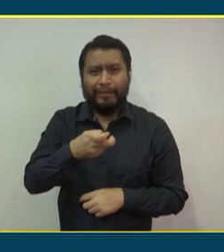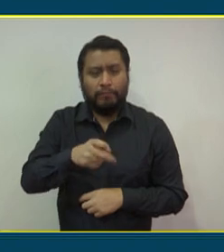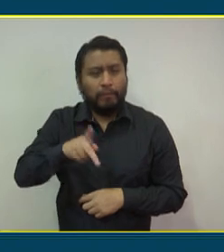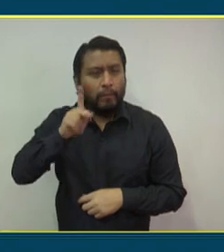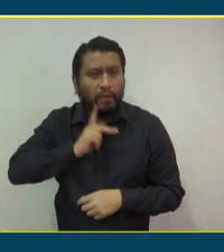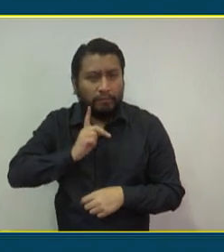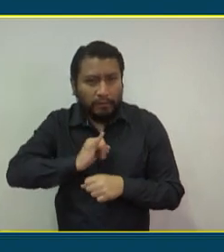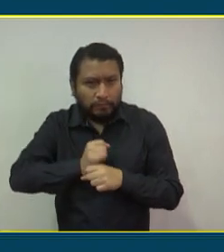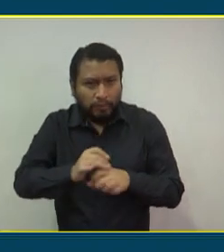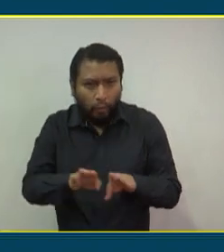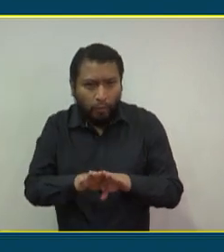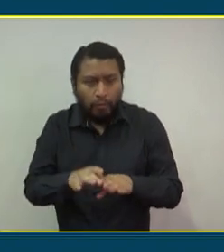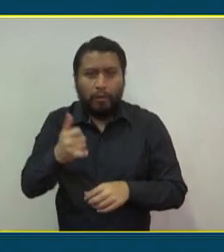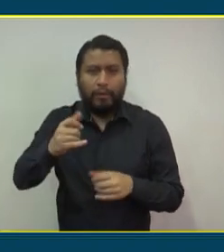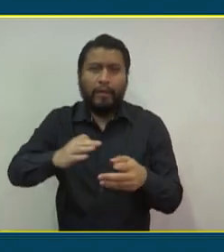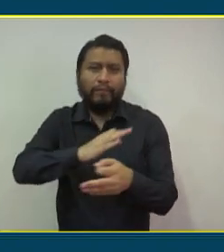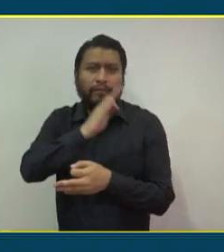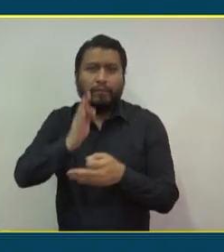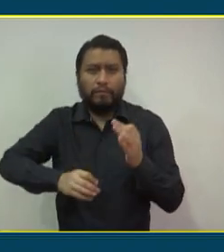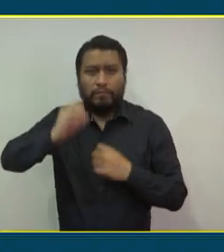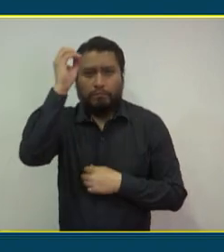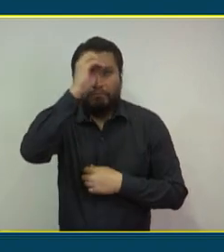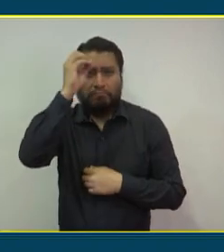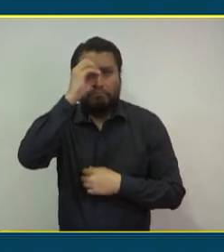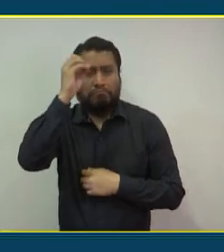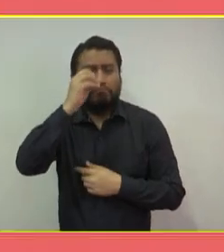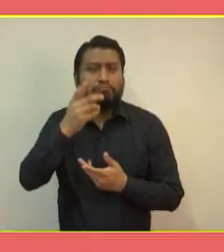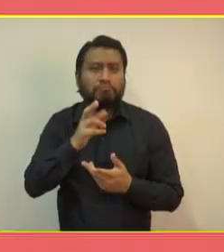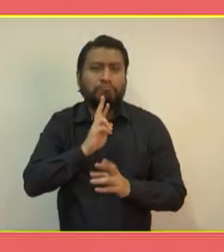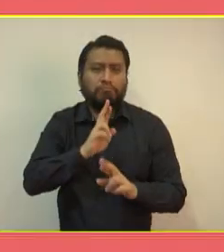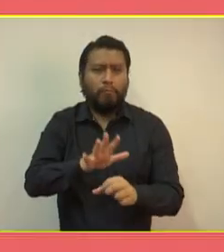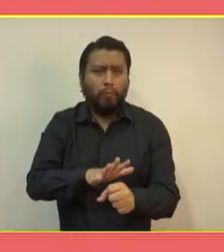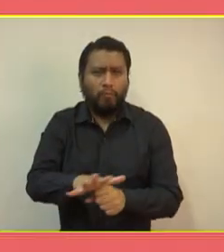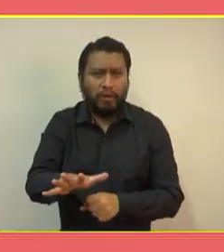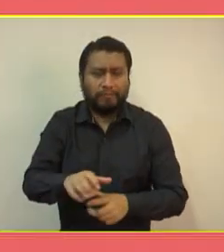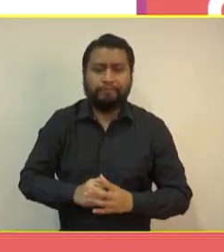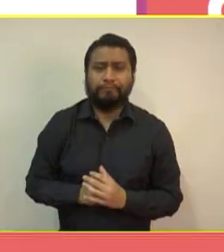y nuestras conclusiones. La siguiente, por favor.